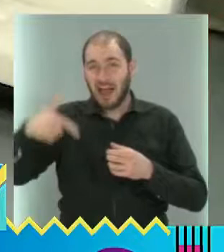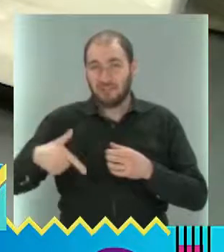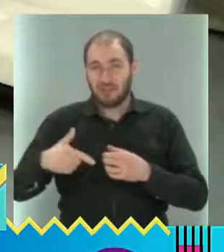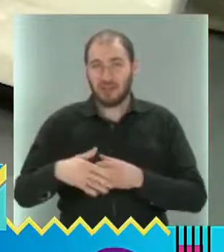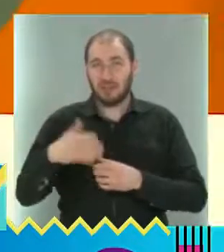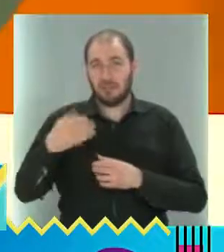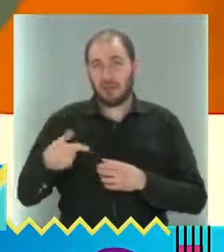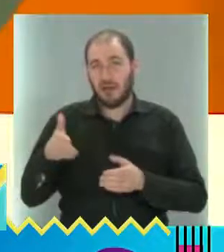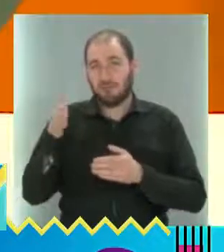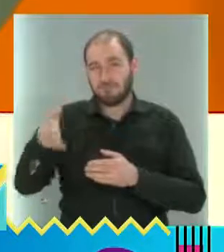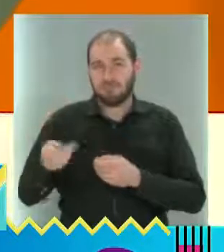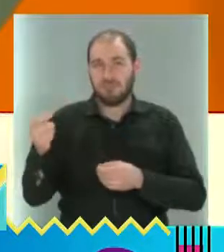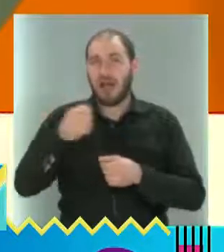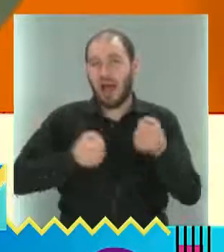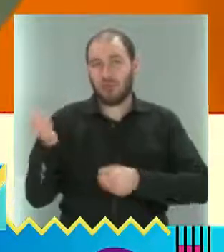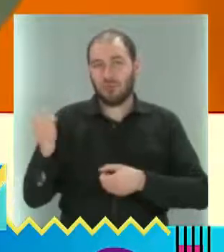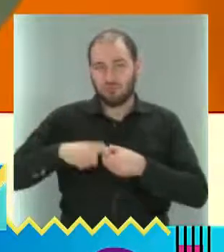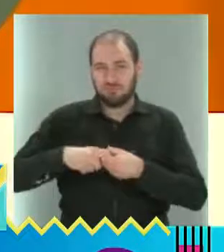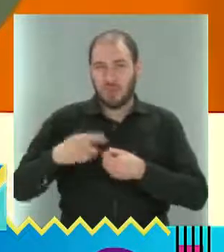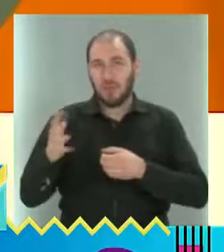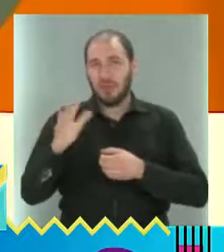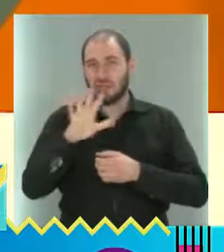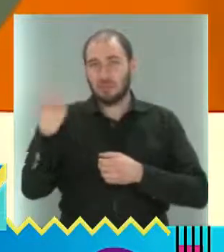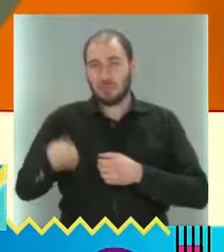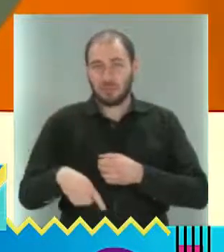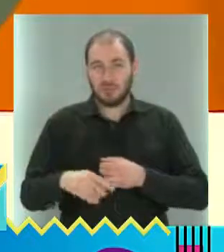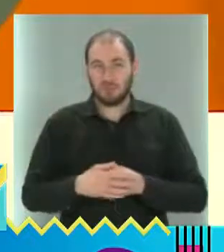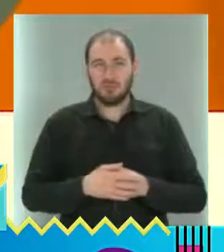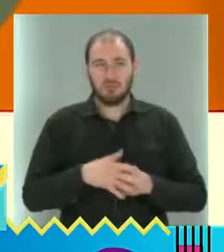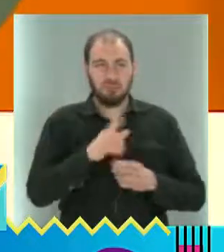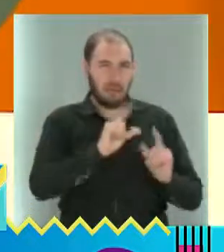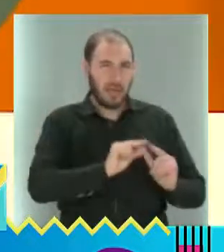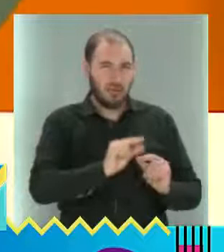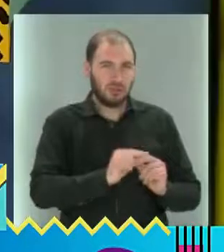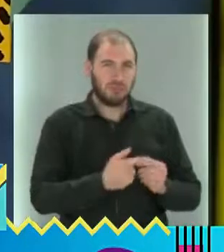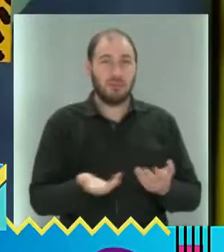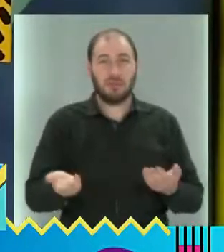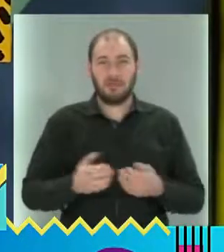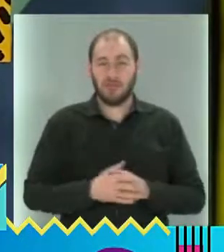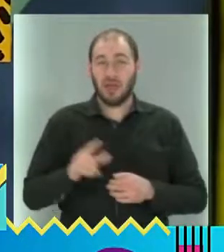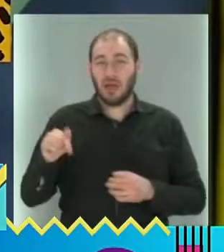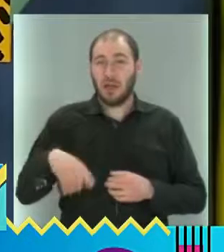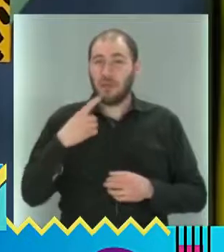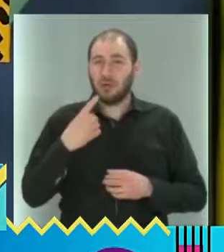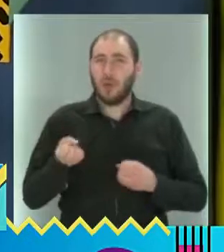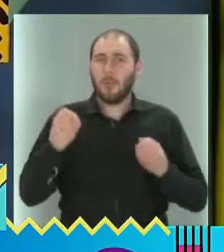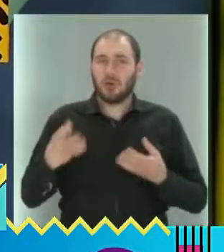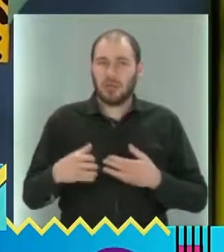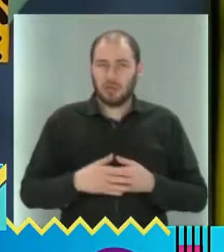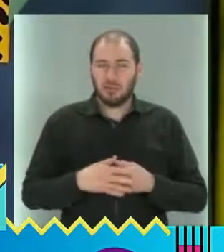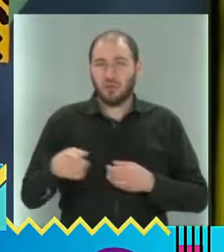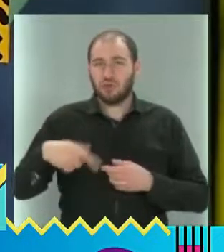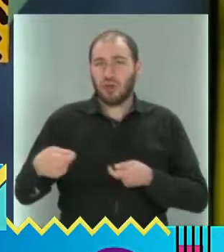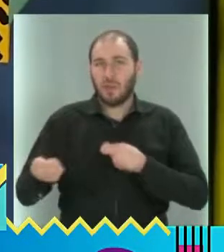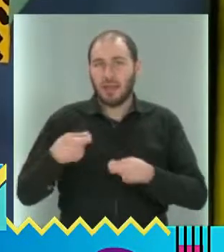cargar a su combustible, uh-huh, a bien, su auto. Más o menos es un 50%. Sí, te digo que menos todavía, pero bueno. Bueno, ahora, ¿por qué nos